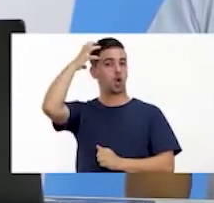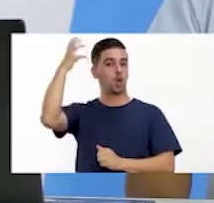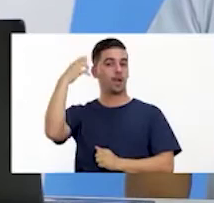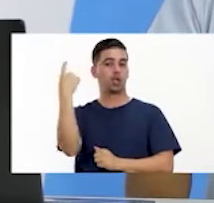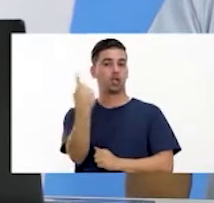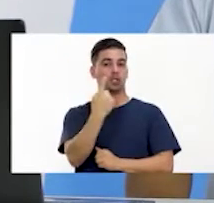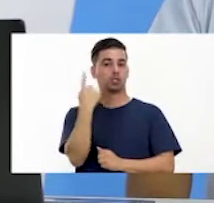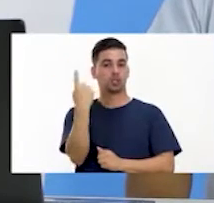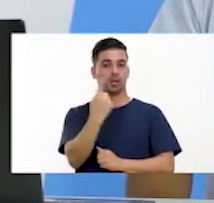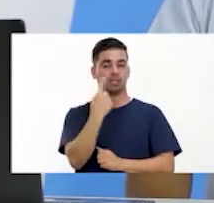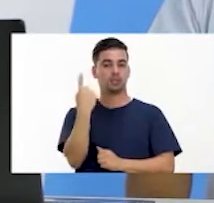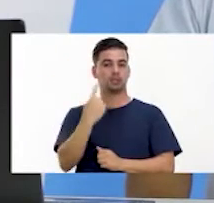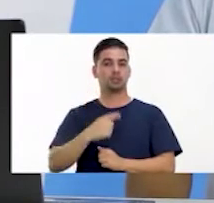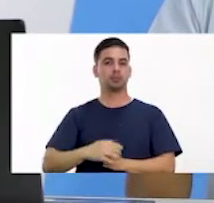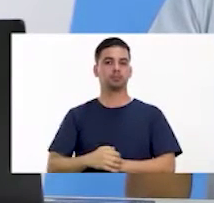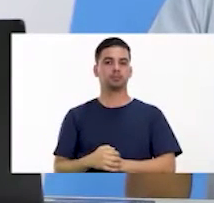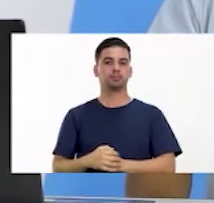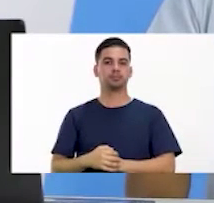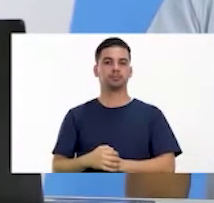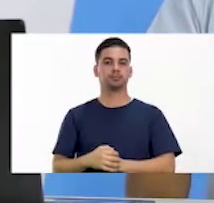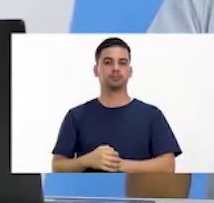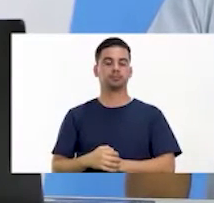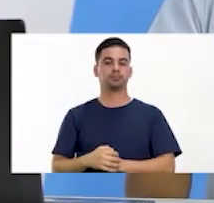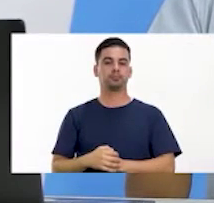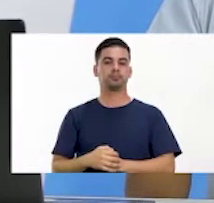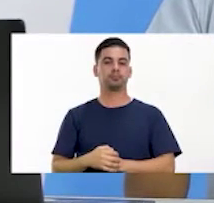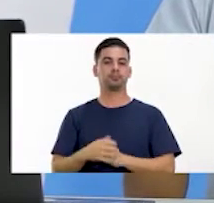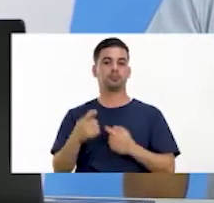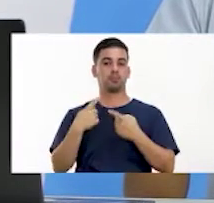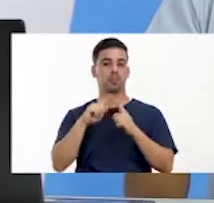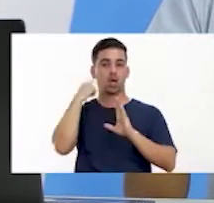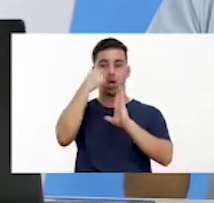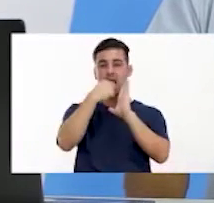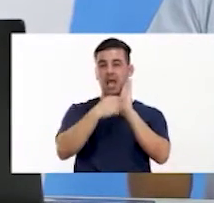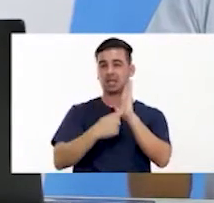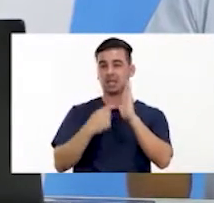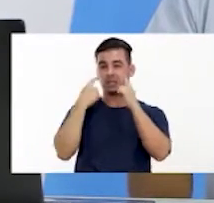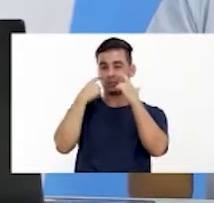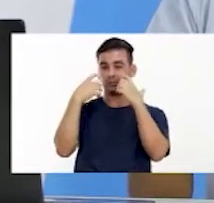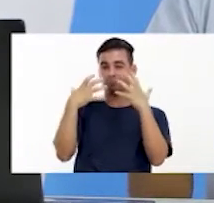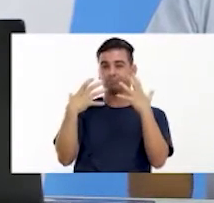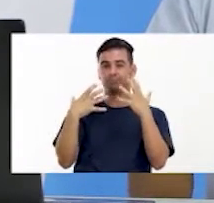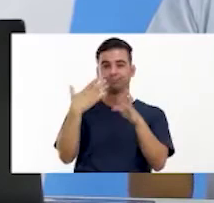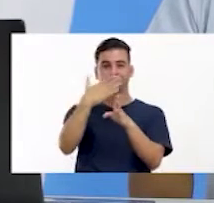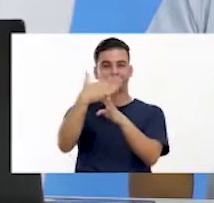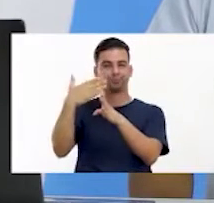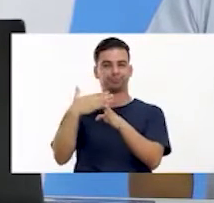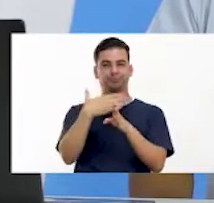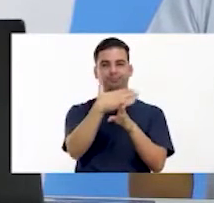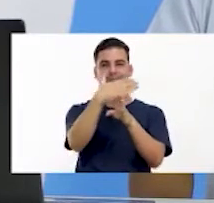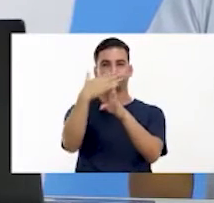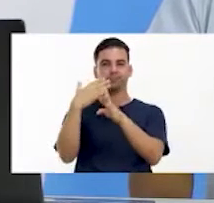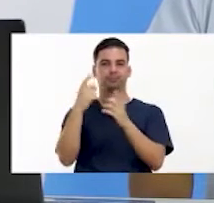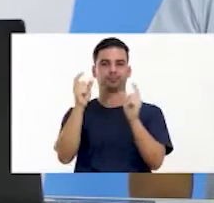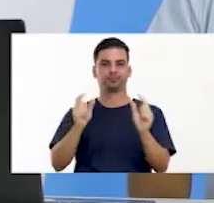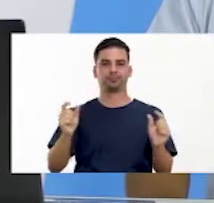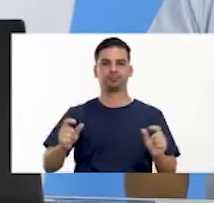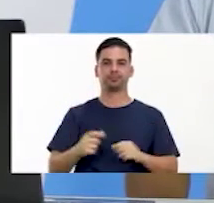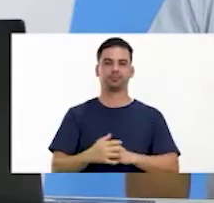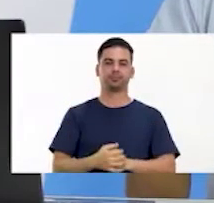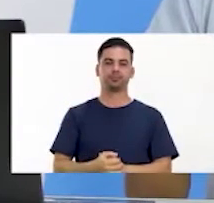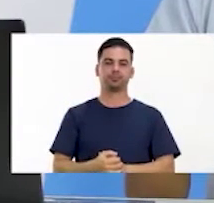gobierno nacionalista, aunque estaba muy marcado por su heterogeneidad.